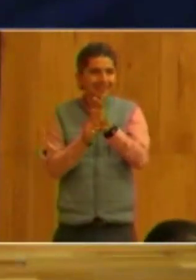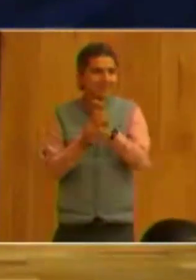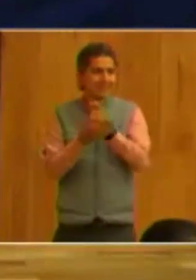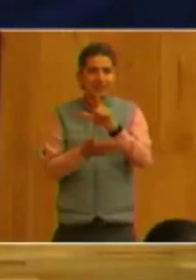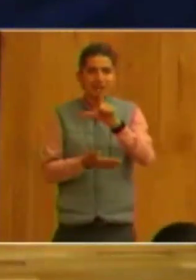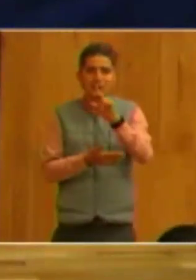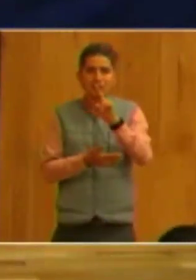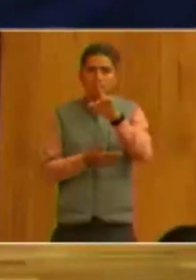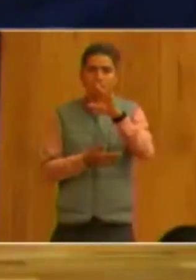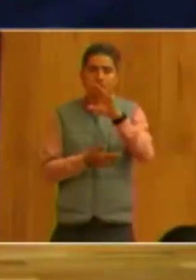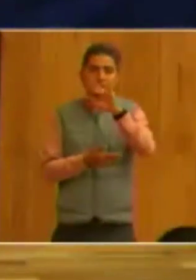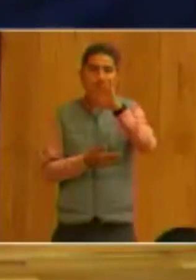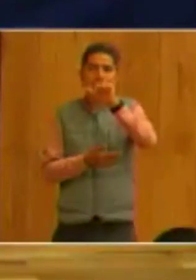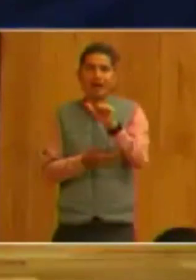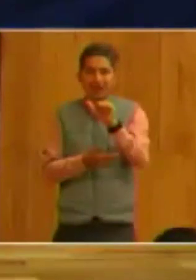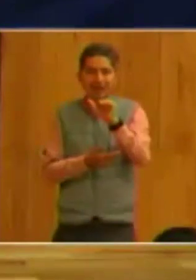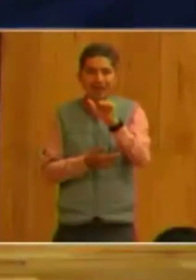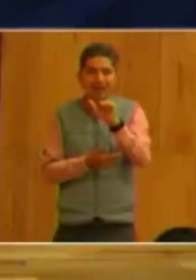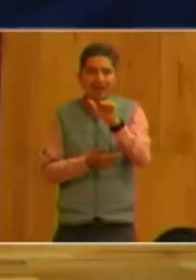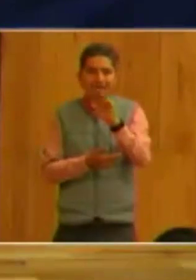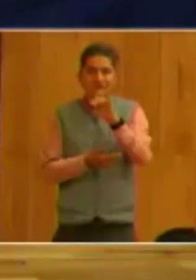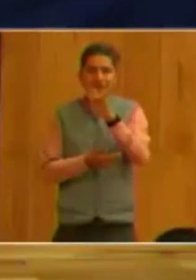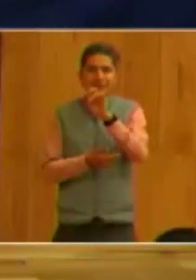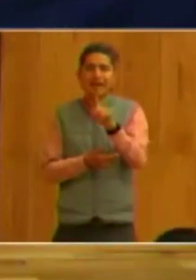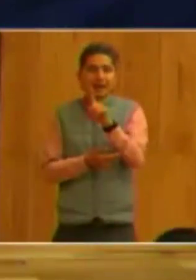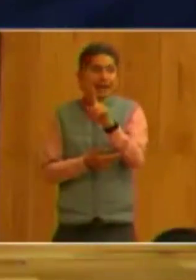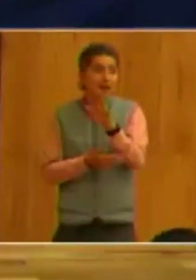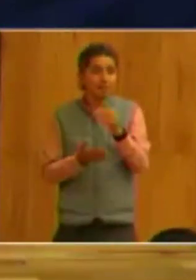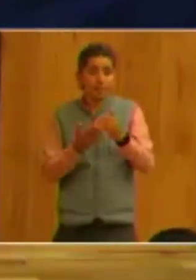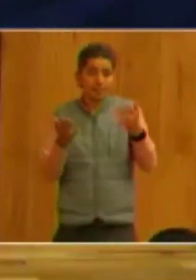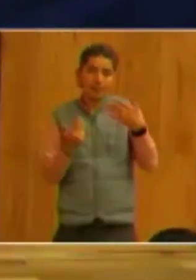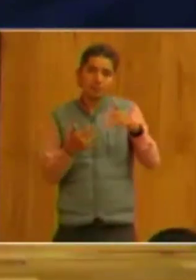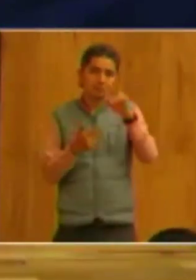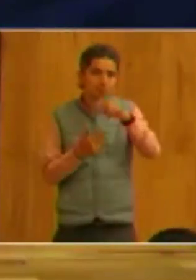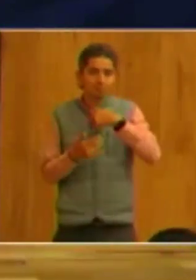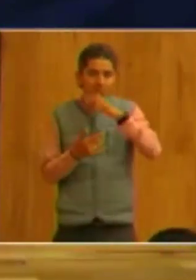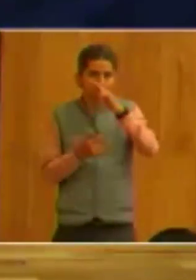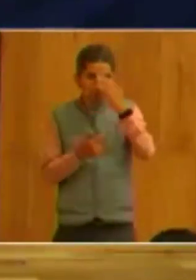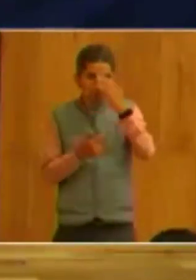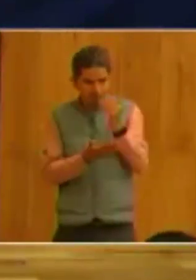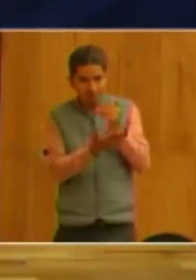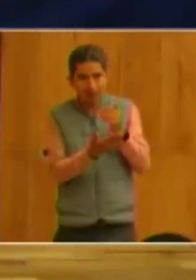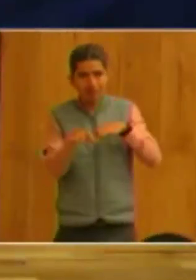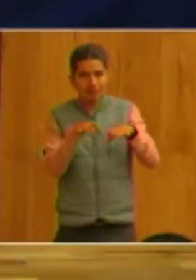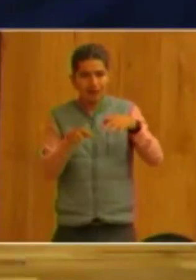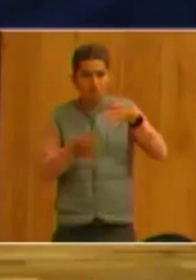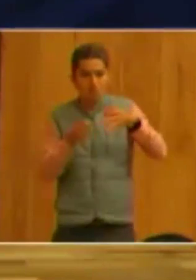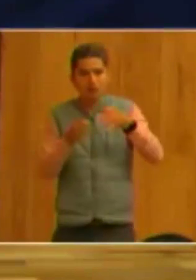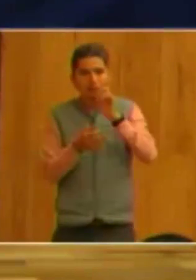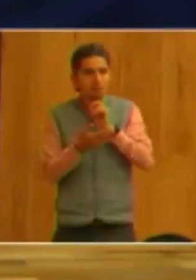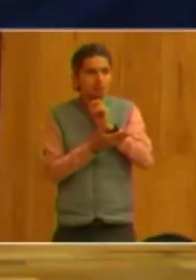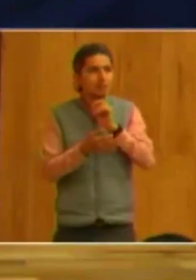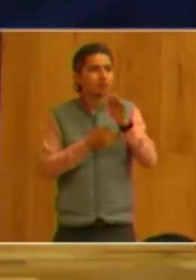Lucía Baltasar Rendón, quien por cierto pues reconozco su gran trabajo y el de pues todas